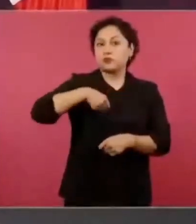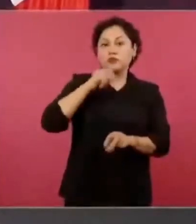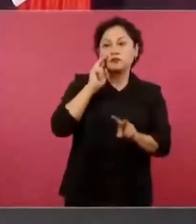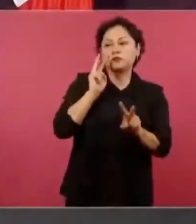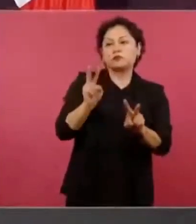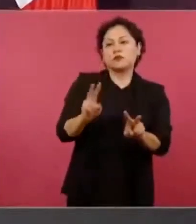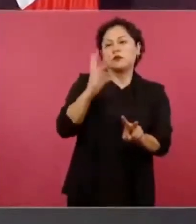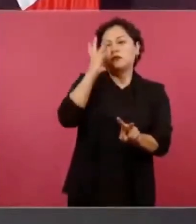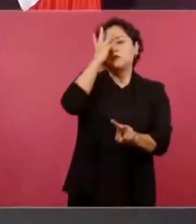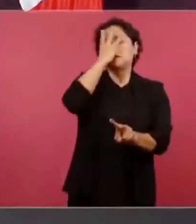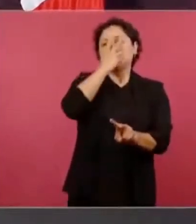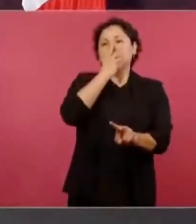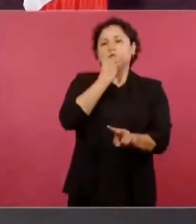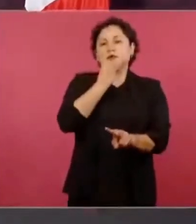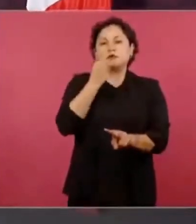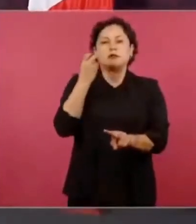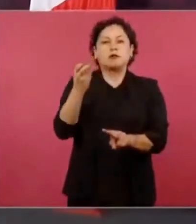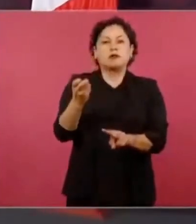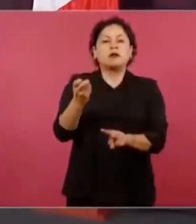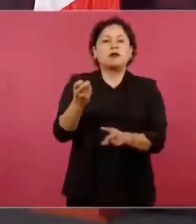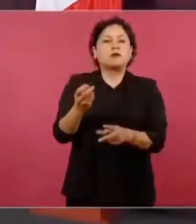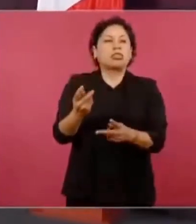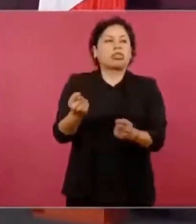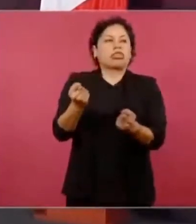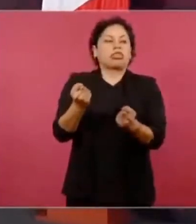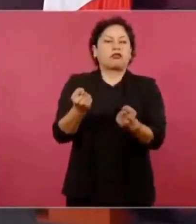que tenemos que pensar en las futuras